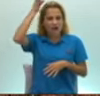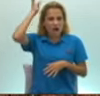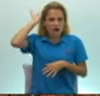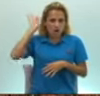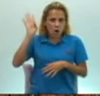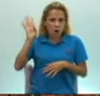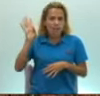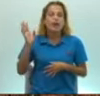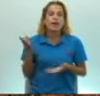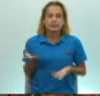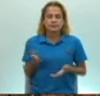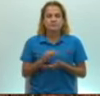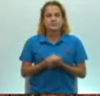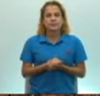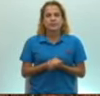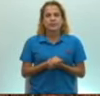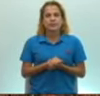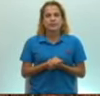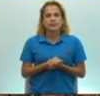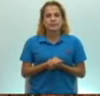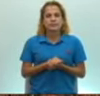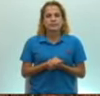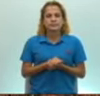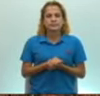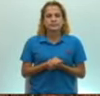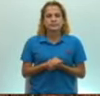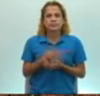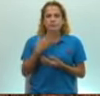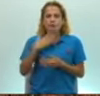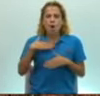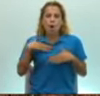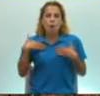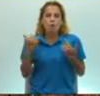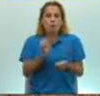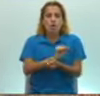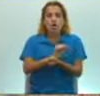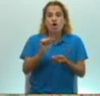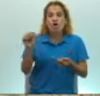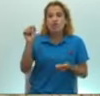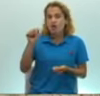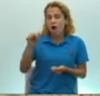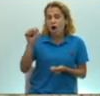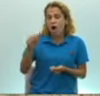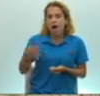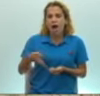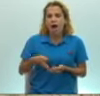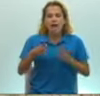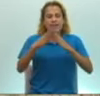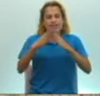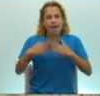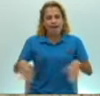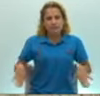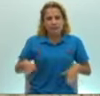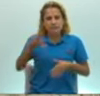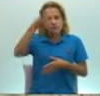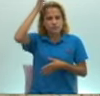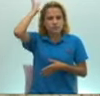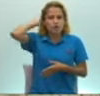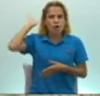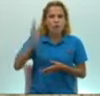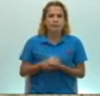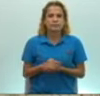Roma tan necesaria para lograr la estabilidad de la civilización. Veamos. Bueno, ¿cómo logró Octavio mantener la